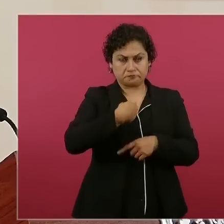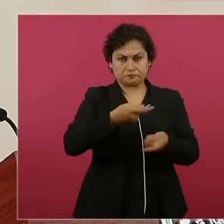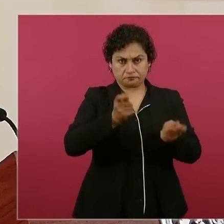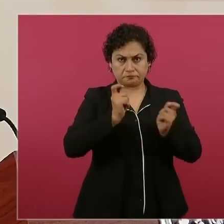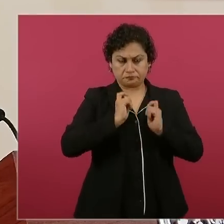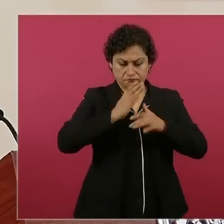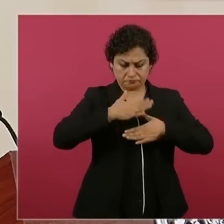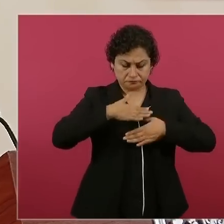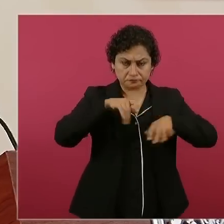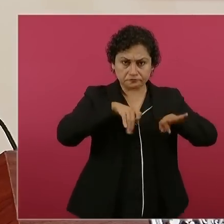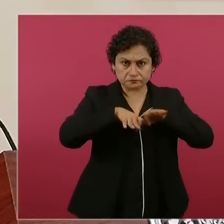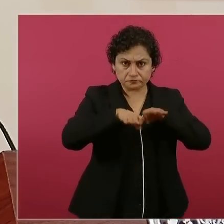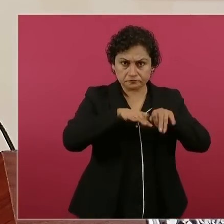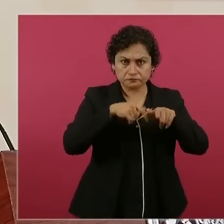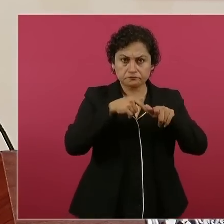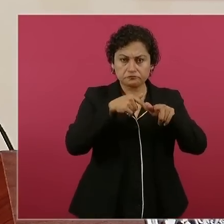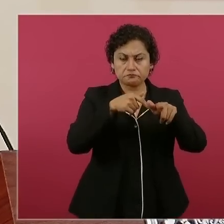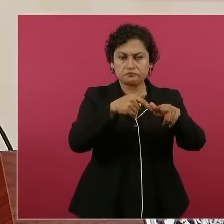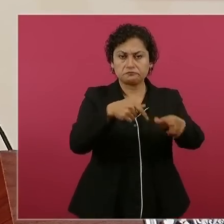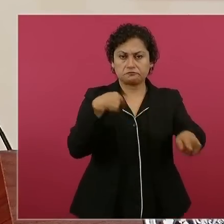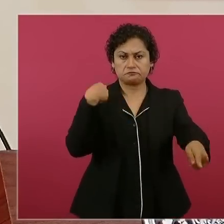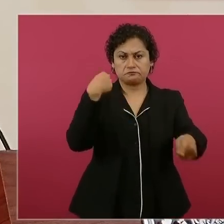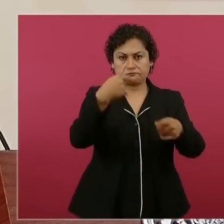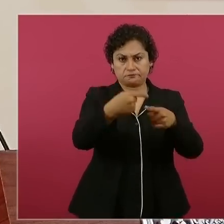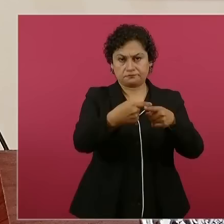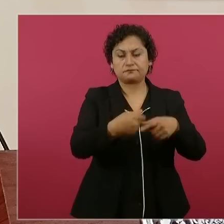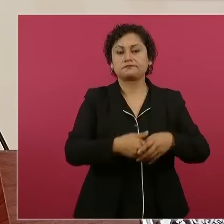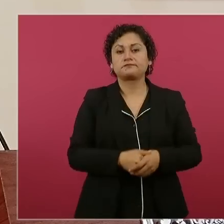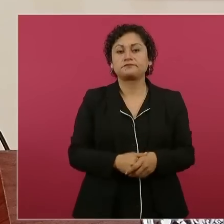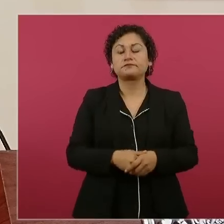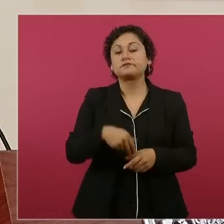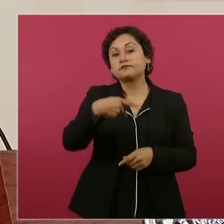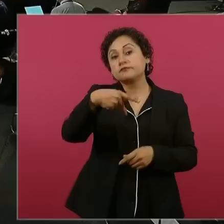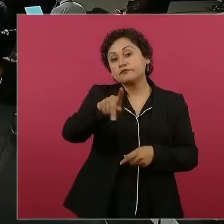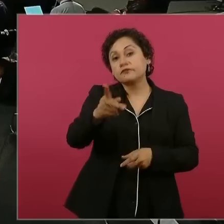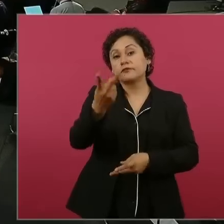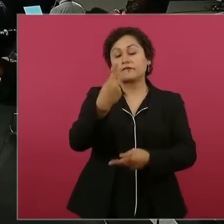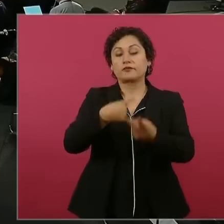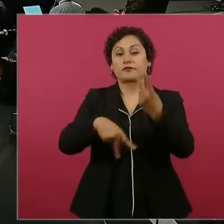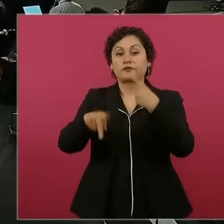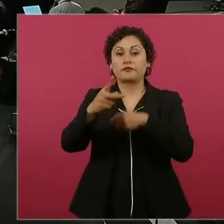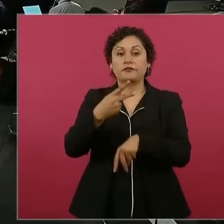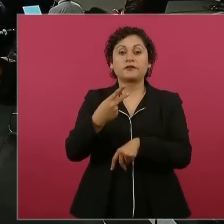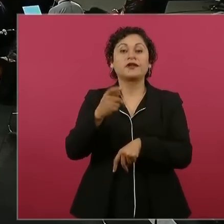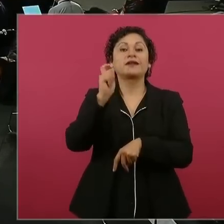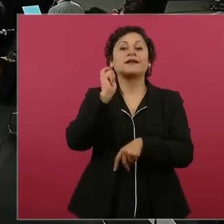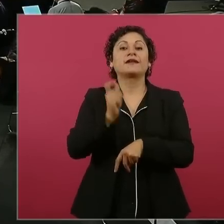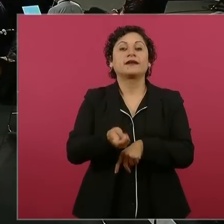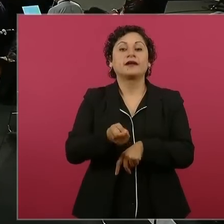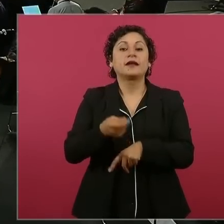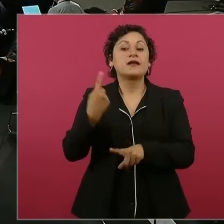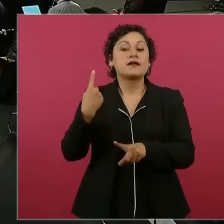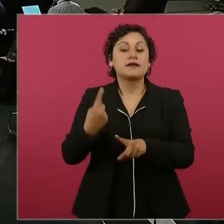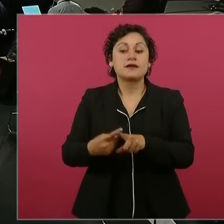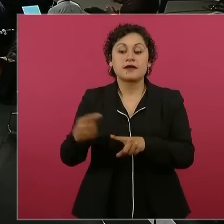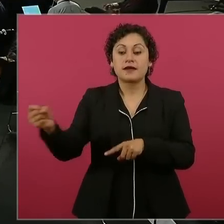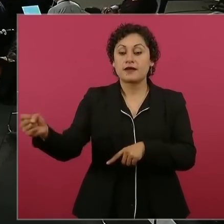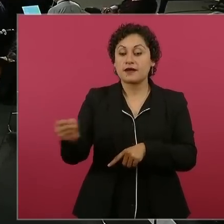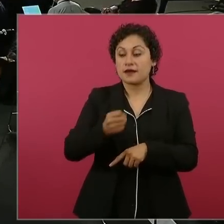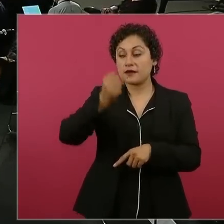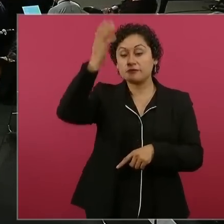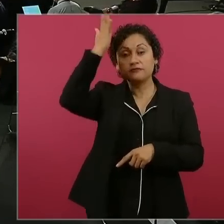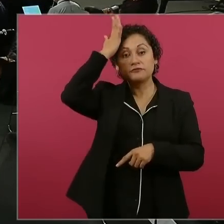Como viene este proceso de renovación de quién va a dirigir el movimiento